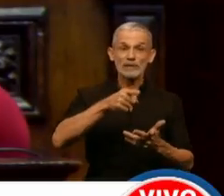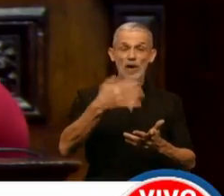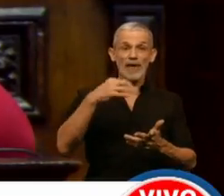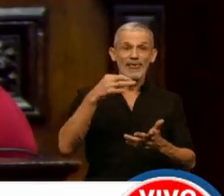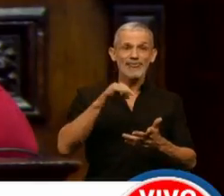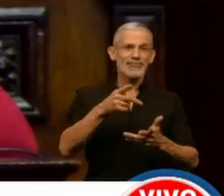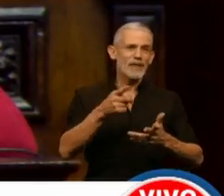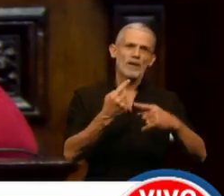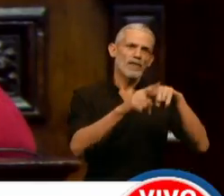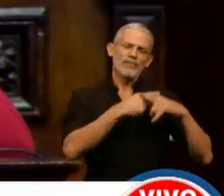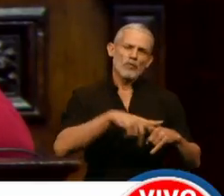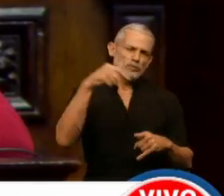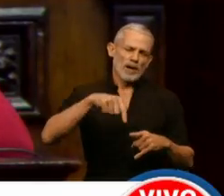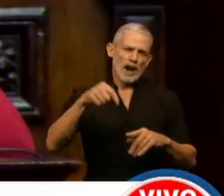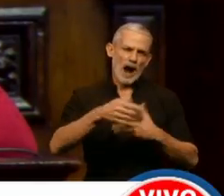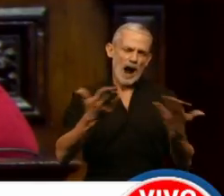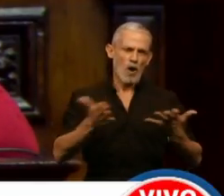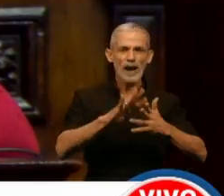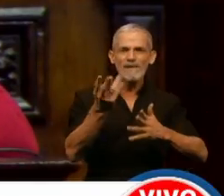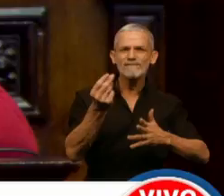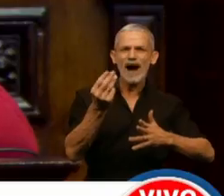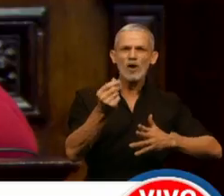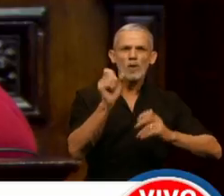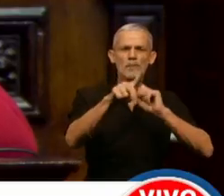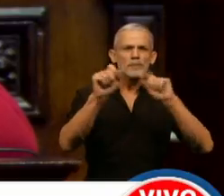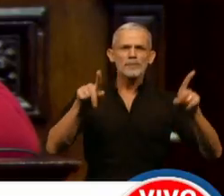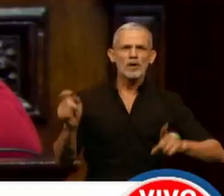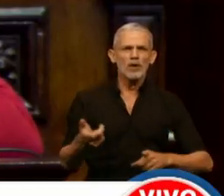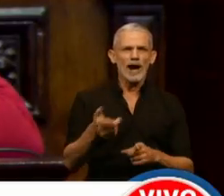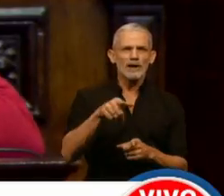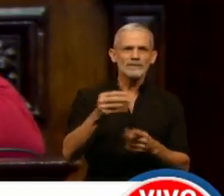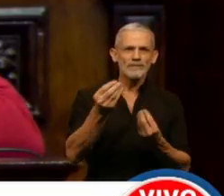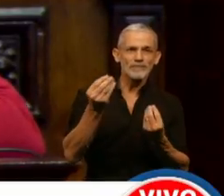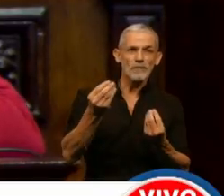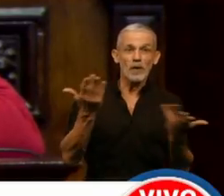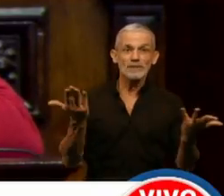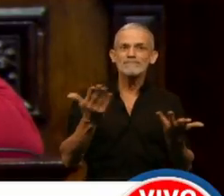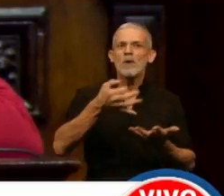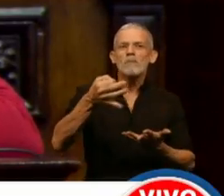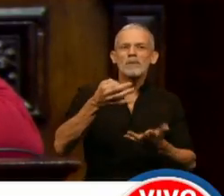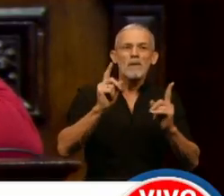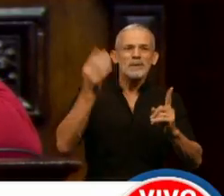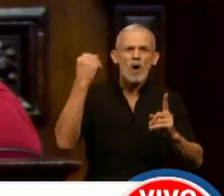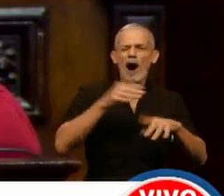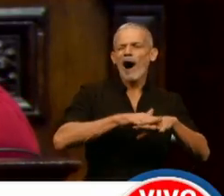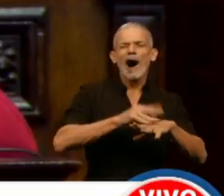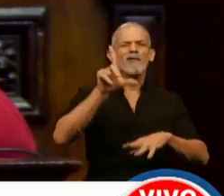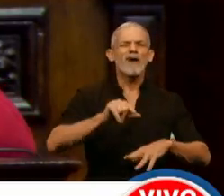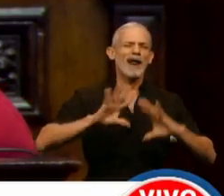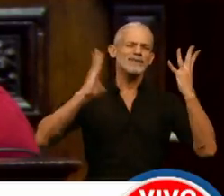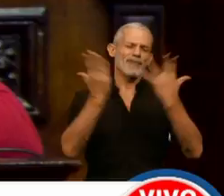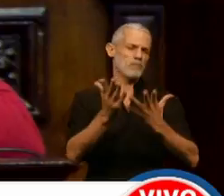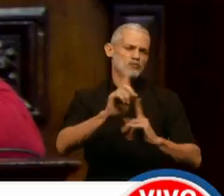que discutir seriamente en el valor que tienen las mismas porque no es cierto que pagábamos las tarifas más baratas del mundo